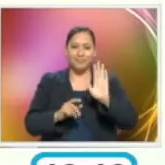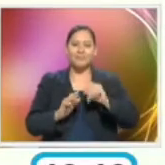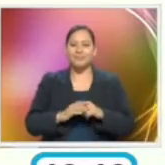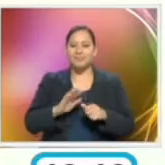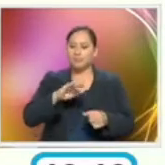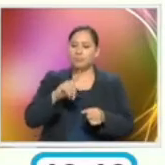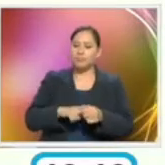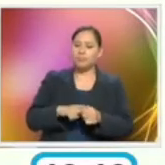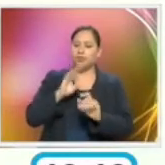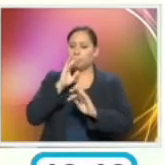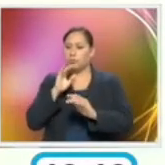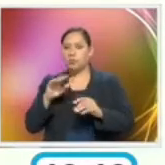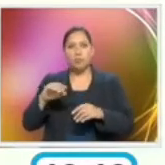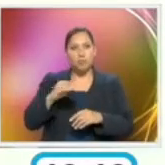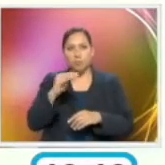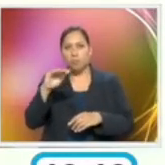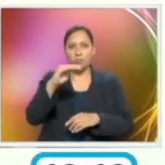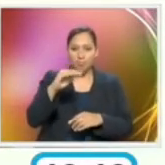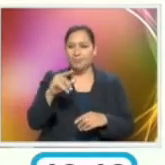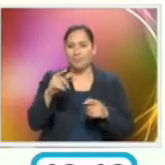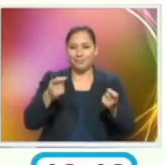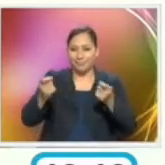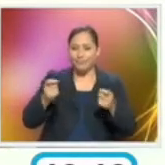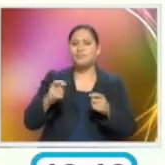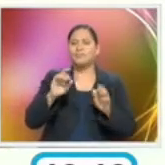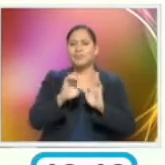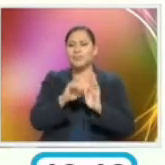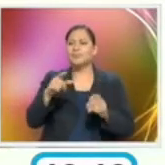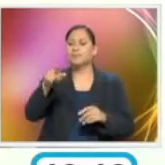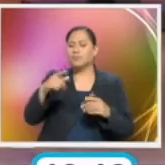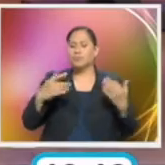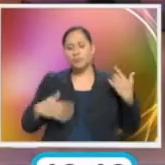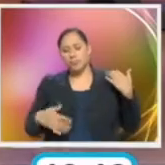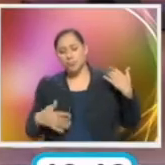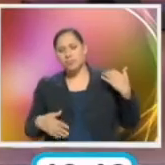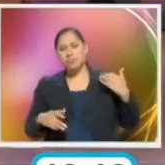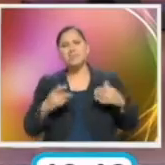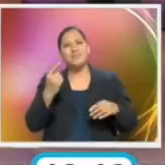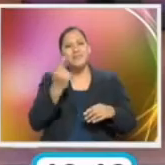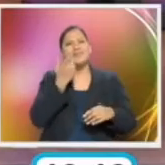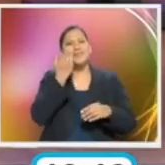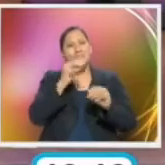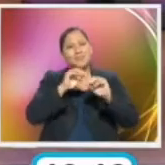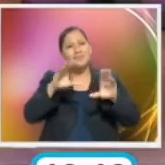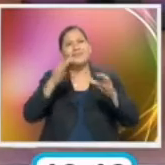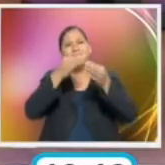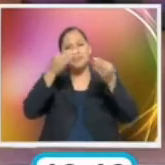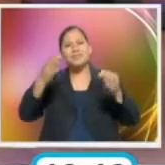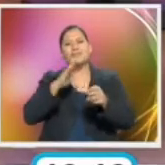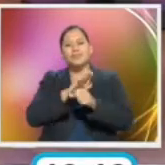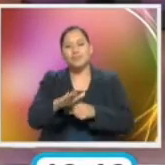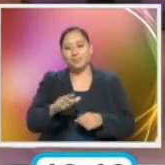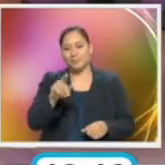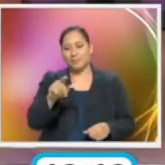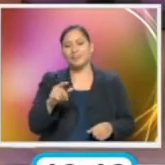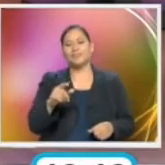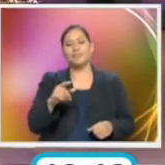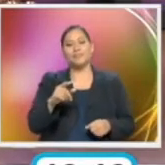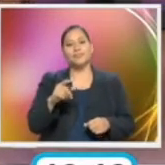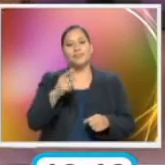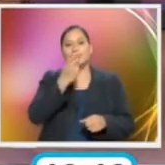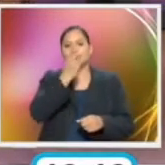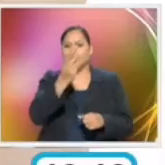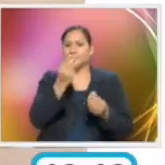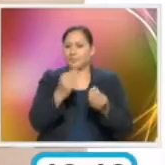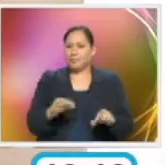ese mensaje que transmites a través de las notas, ¿cuál es el tuyo? ¿Qué quieres transmitir? ¿Qué quieres decir? Pues en general darle